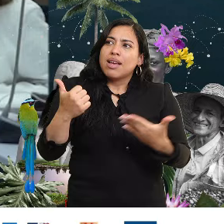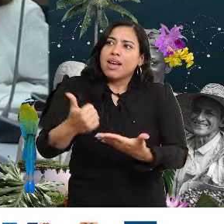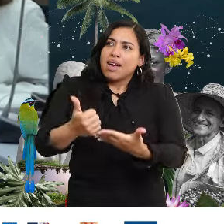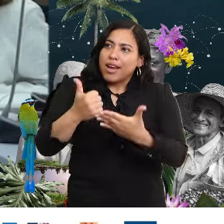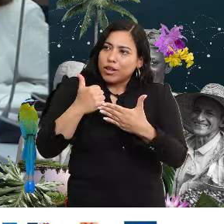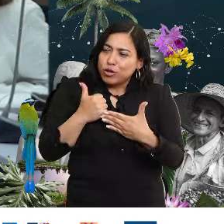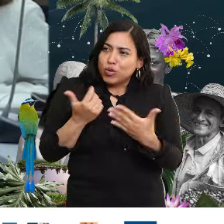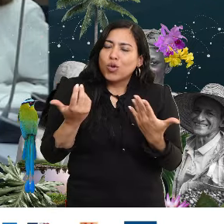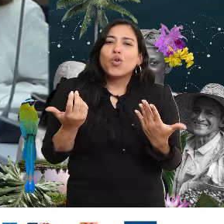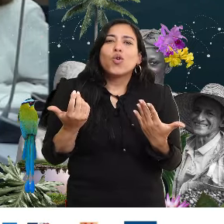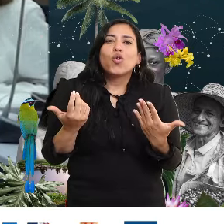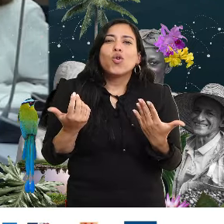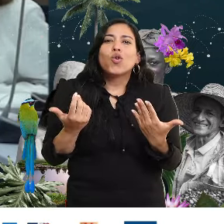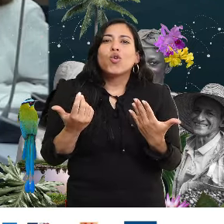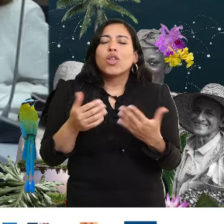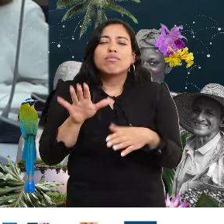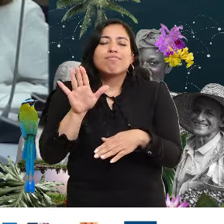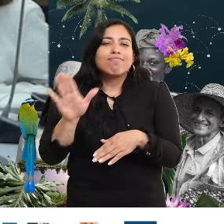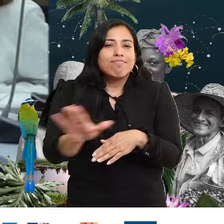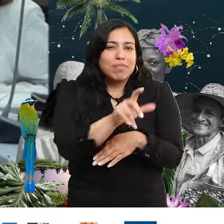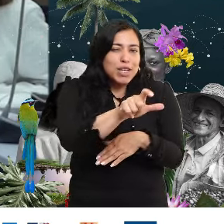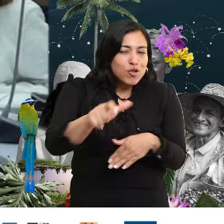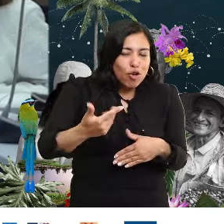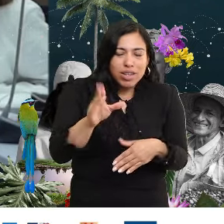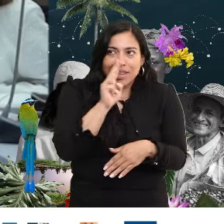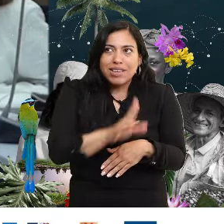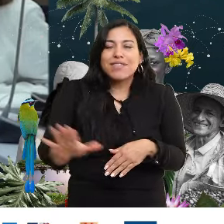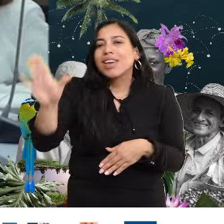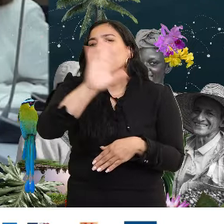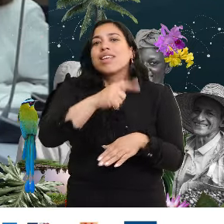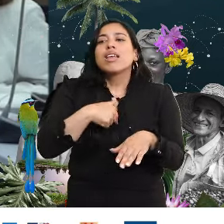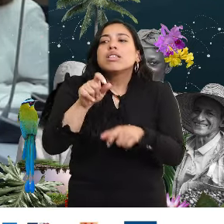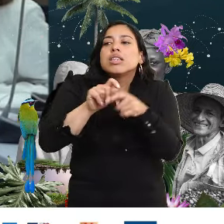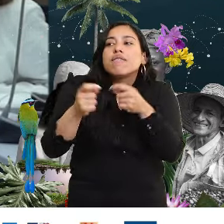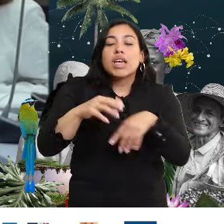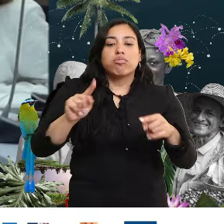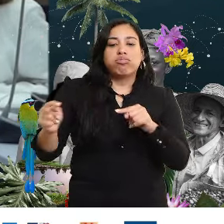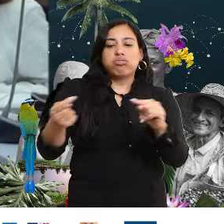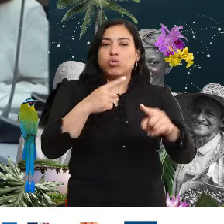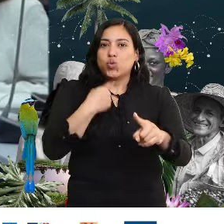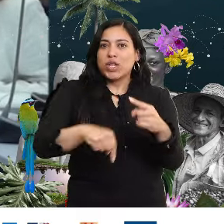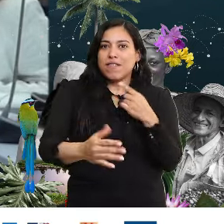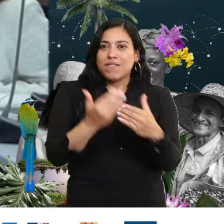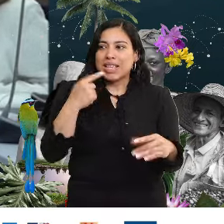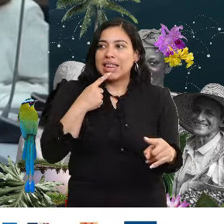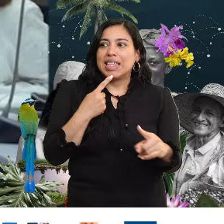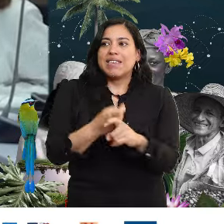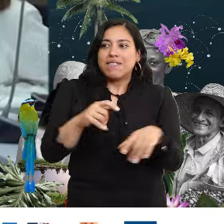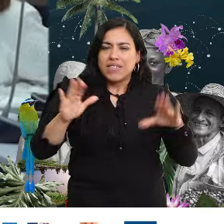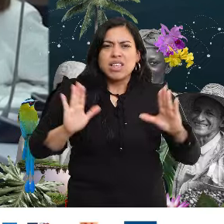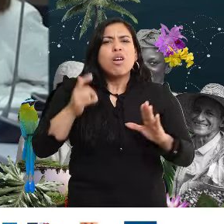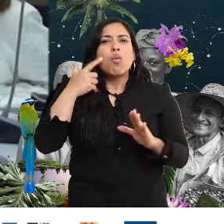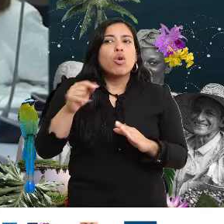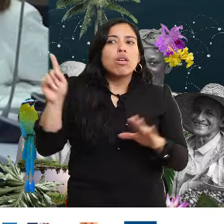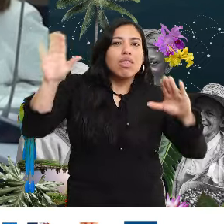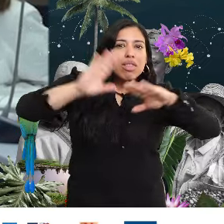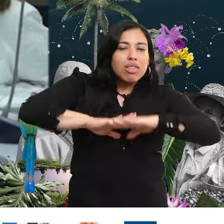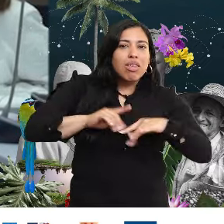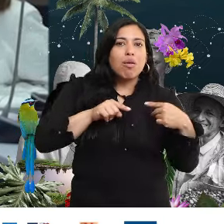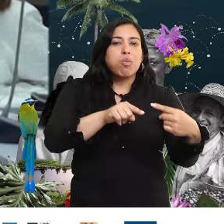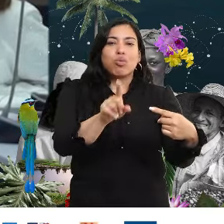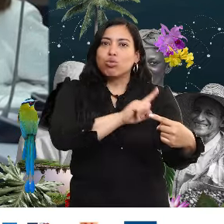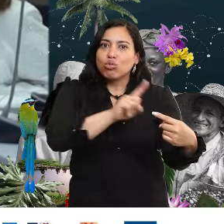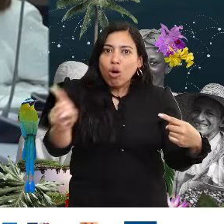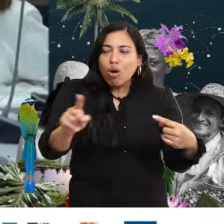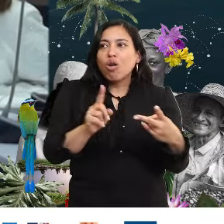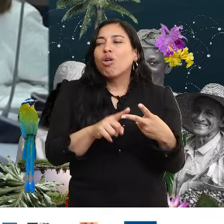acercar a partes diferentes y acercarnos en un debate difícil, porque no se está ocultando el debate, no se